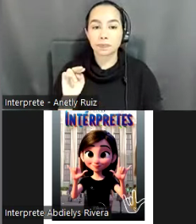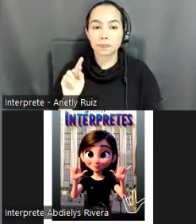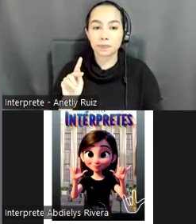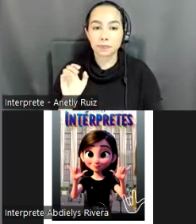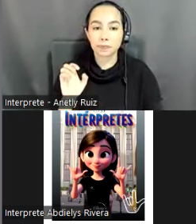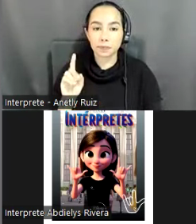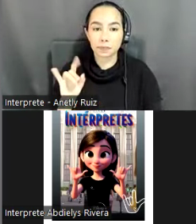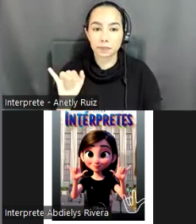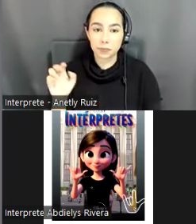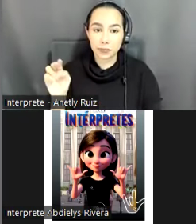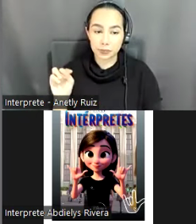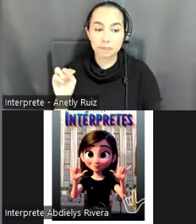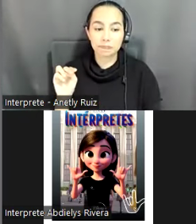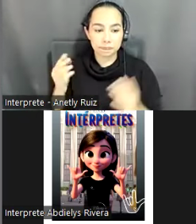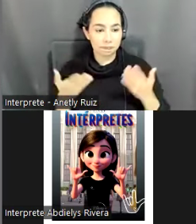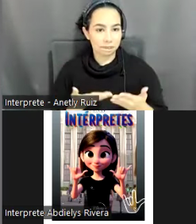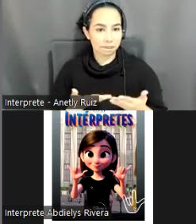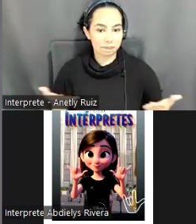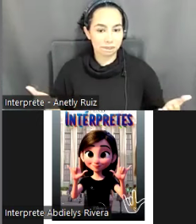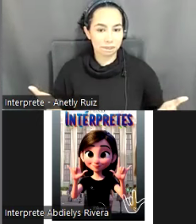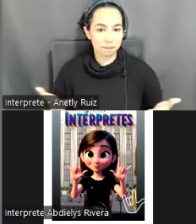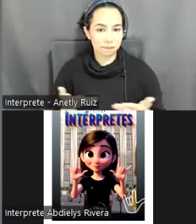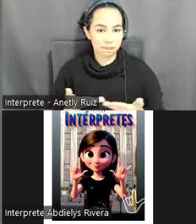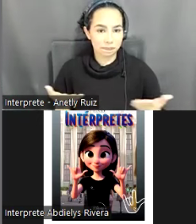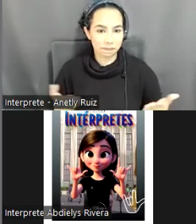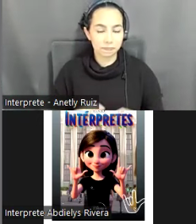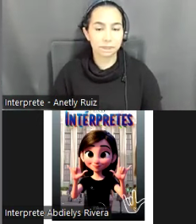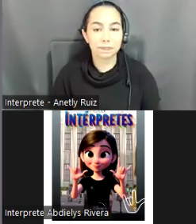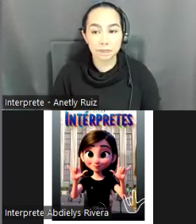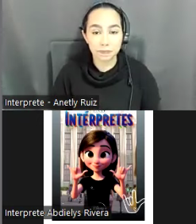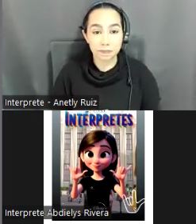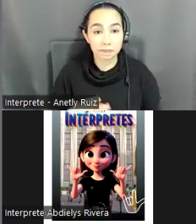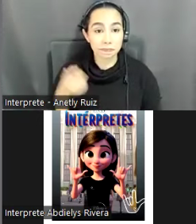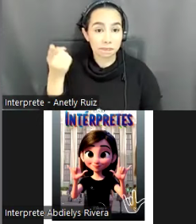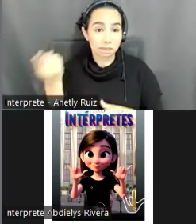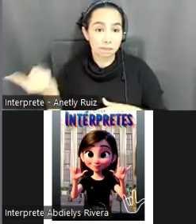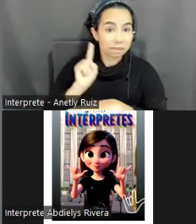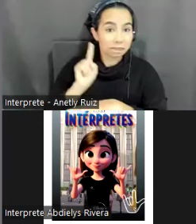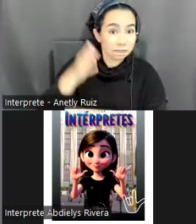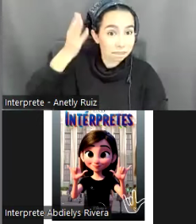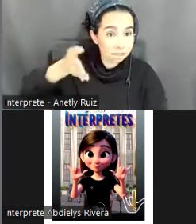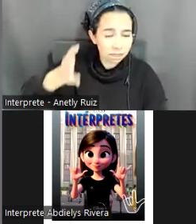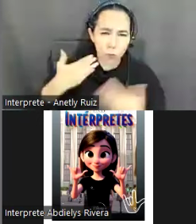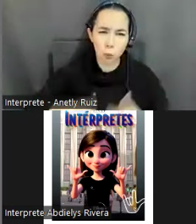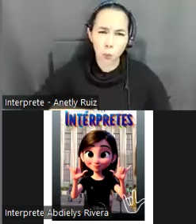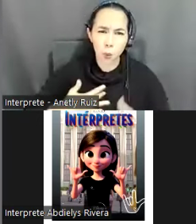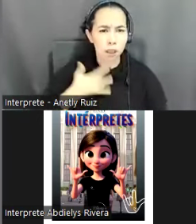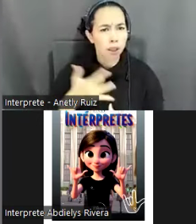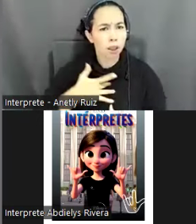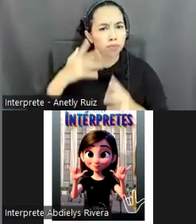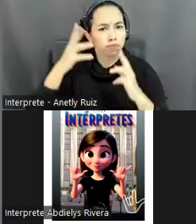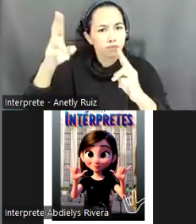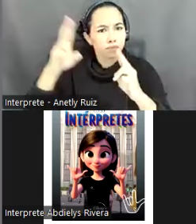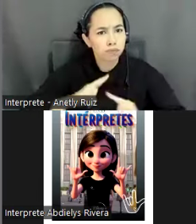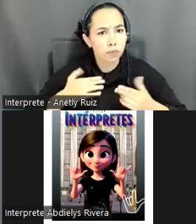MHSA. Para nosotros ese es un honor que nos acompañe durante la tarde de hoy la licenciada, la cual tiene vasta